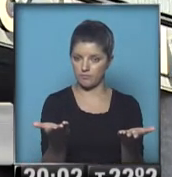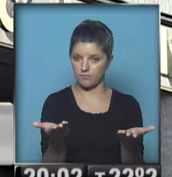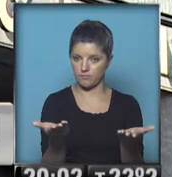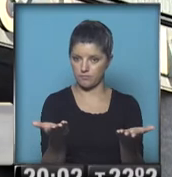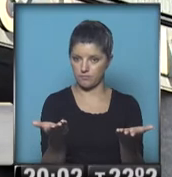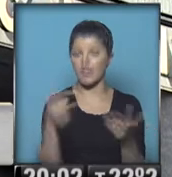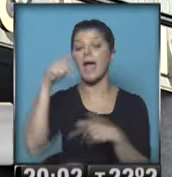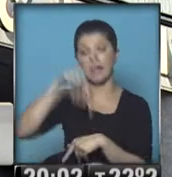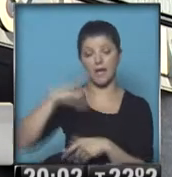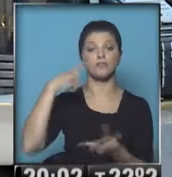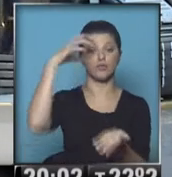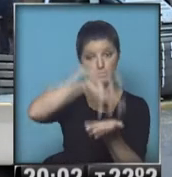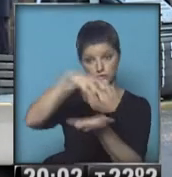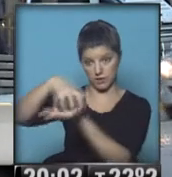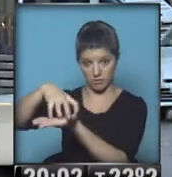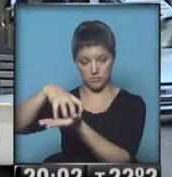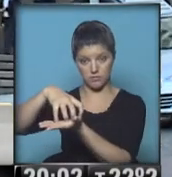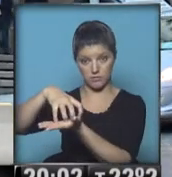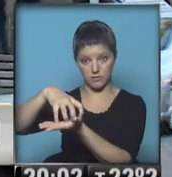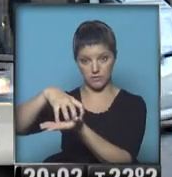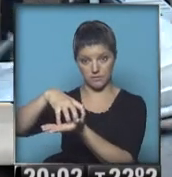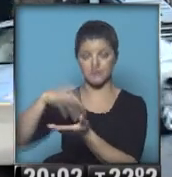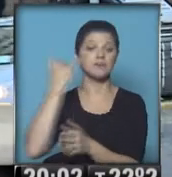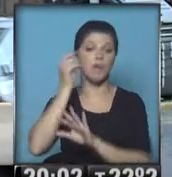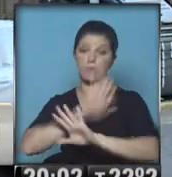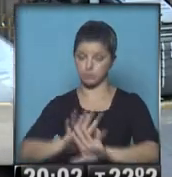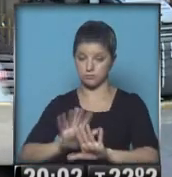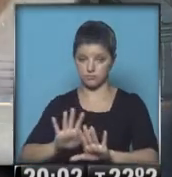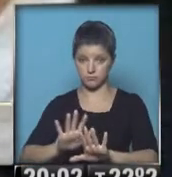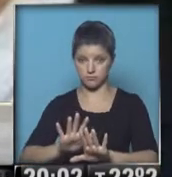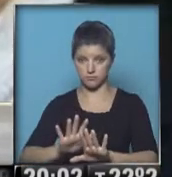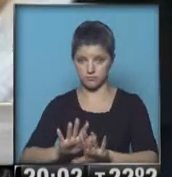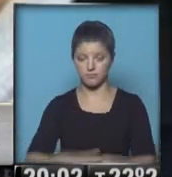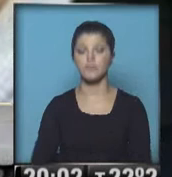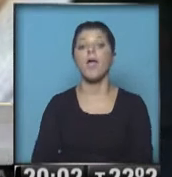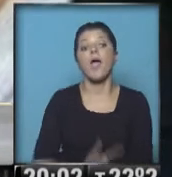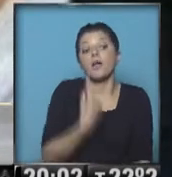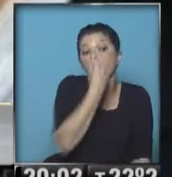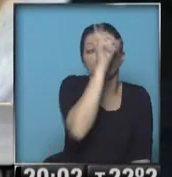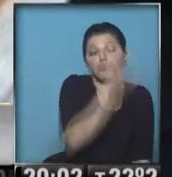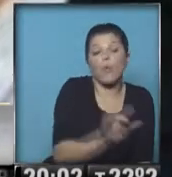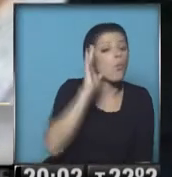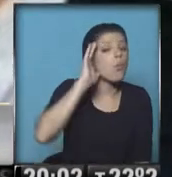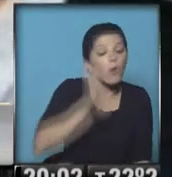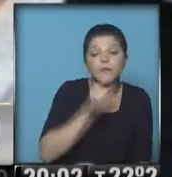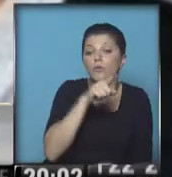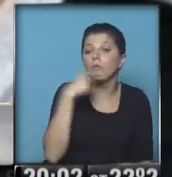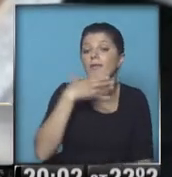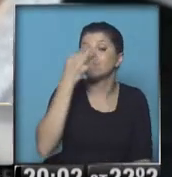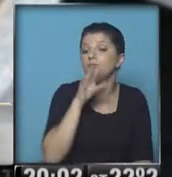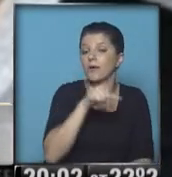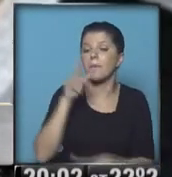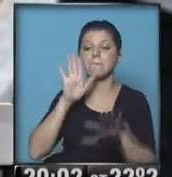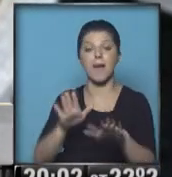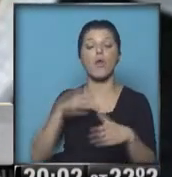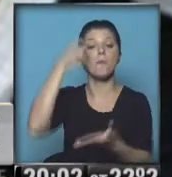los ámbitos institucionales, desde los ámbitos gubernamentales, que estaba pasando. Que había un juez con un fallo que había trabado el pago y que no